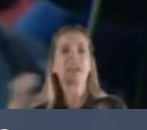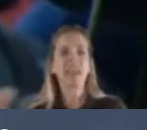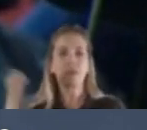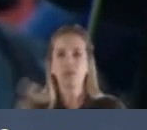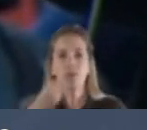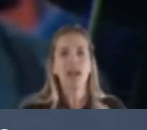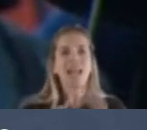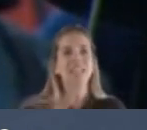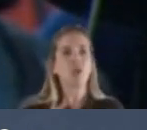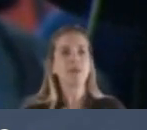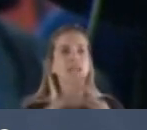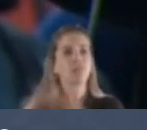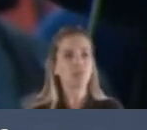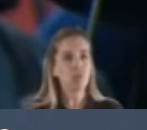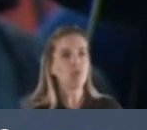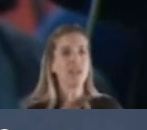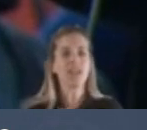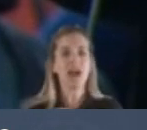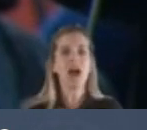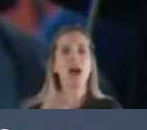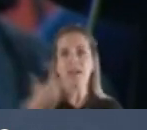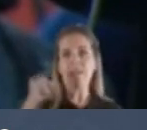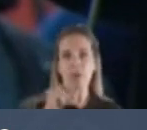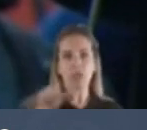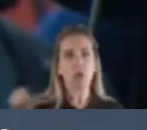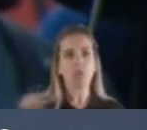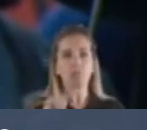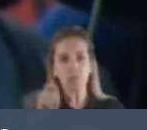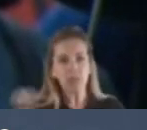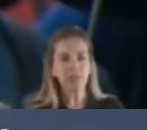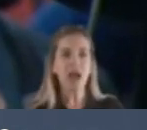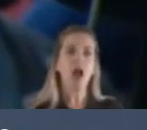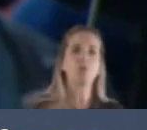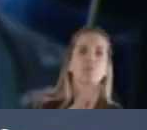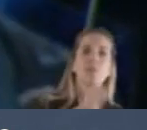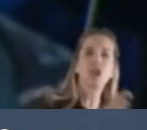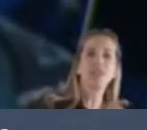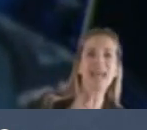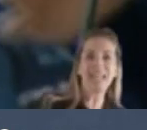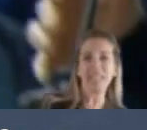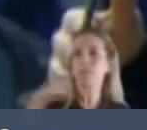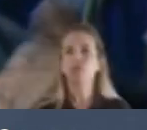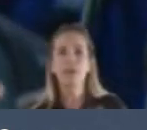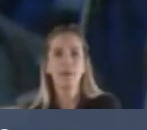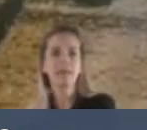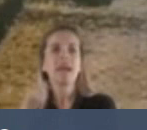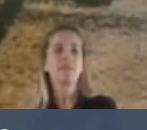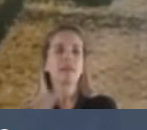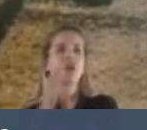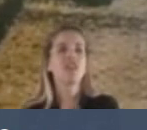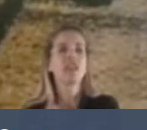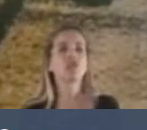de Latinoamérica. Usted en una entrevista reciente dijo, a un medio argentino, dijo, no puede ser que cuando los derechos humanos son